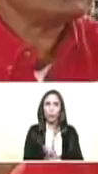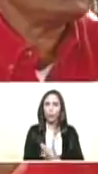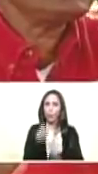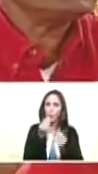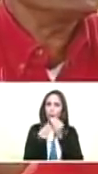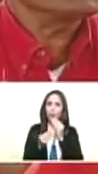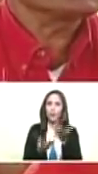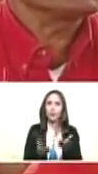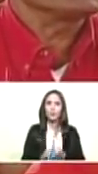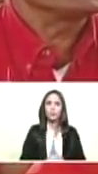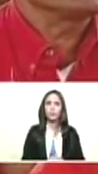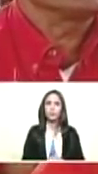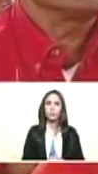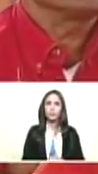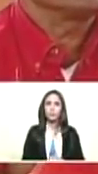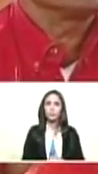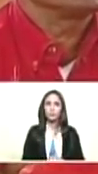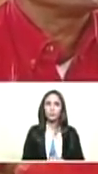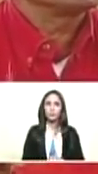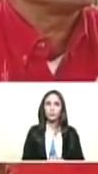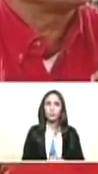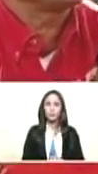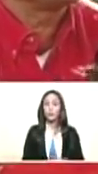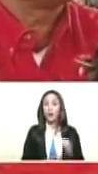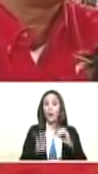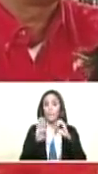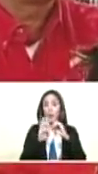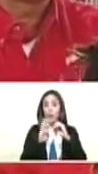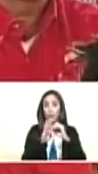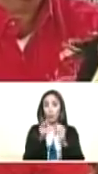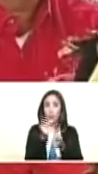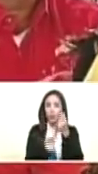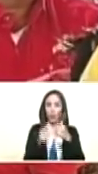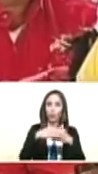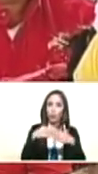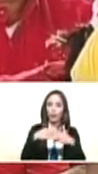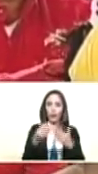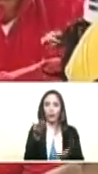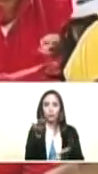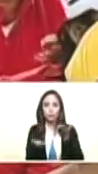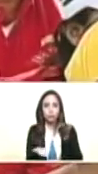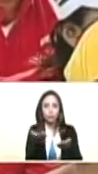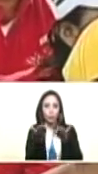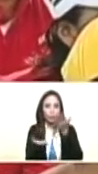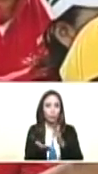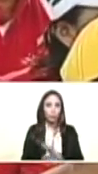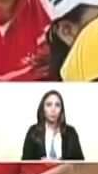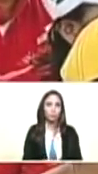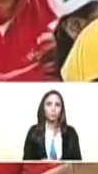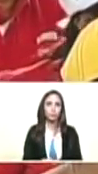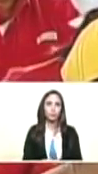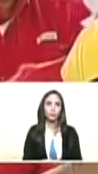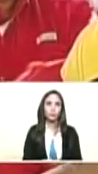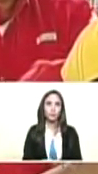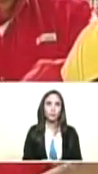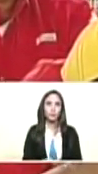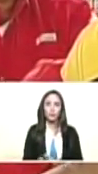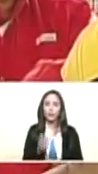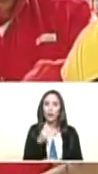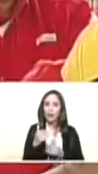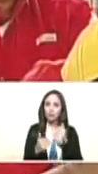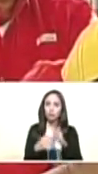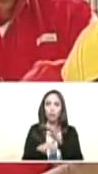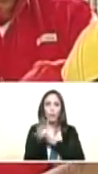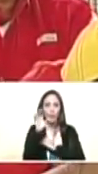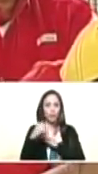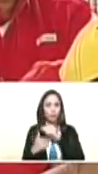comercio. Ir estabilizando con el Petro los ingresos en divisas, nuevas divisas, criptomonedas del país. Ir estabilizando el país.